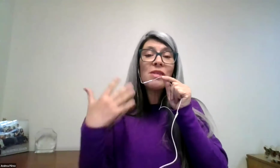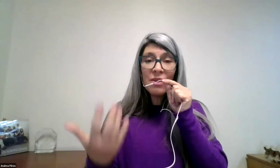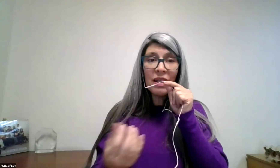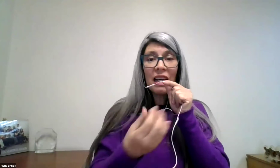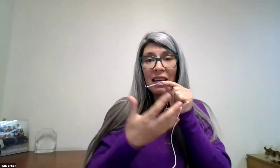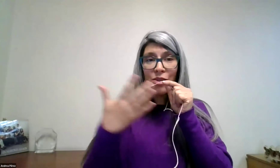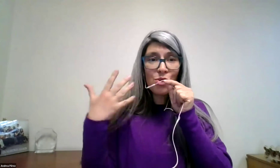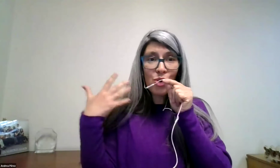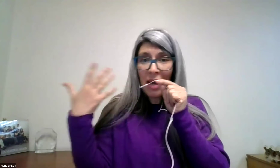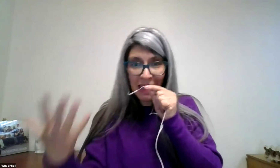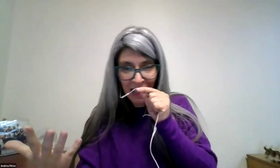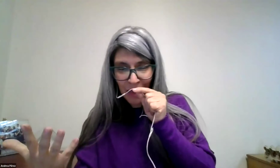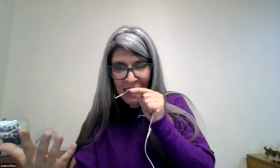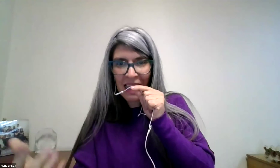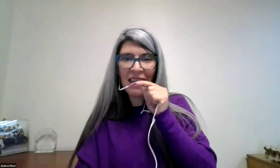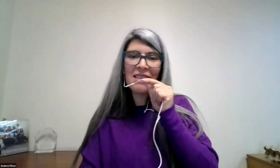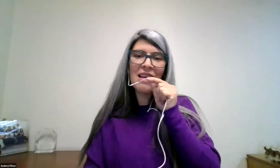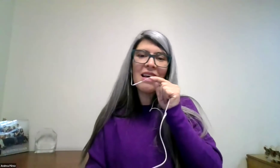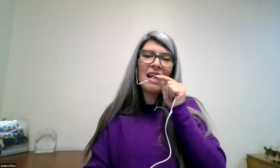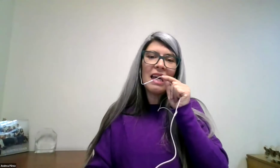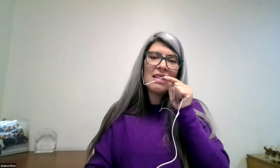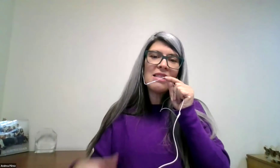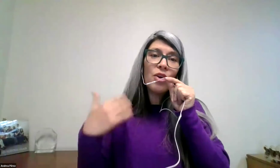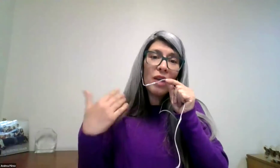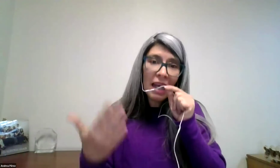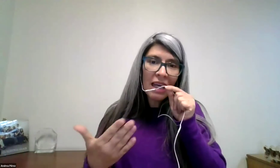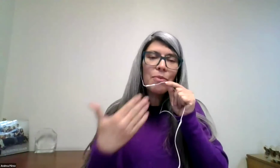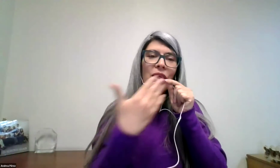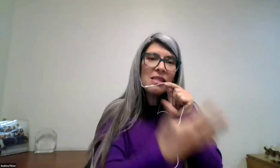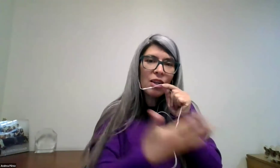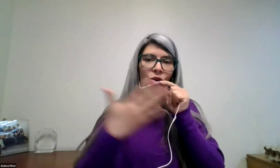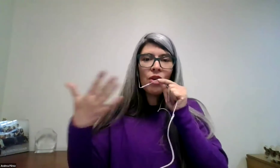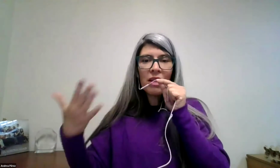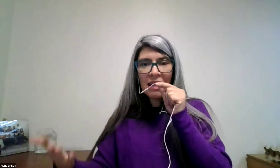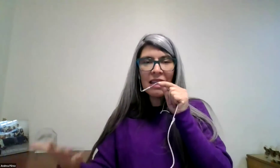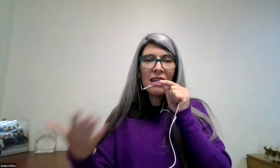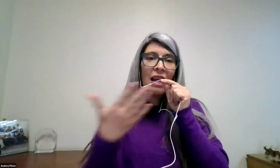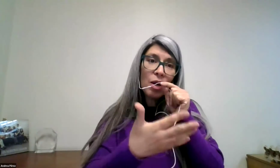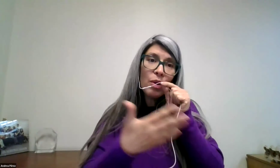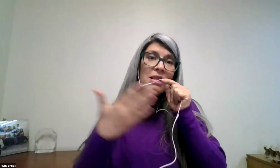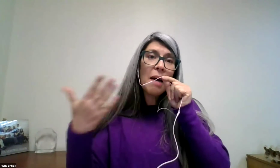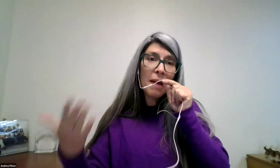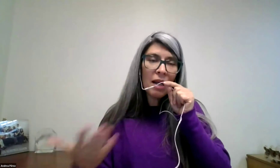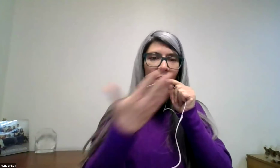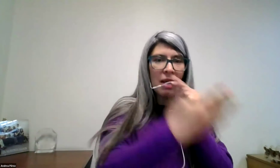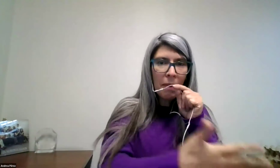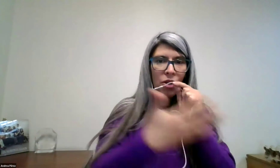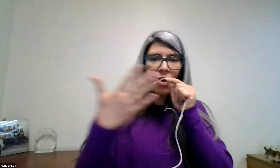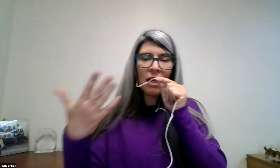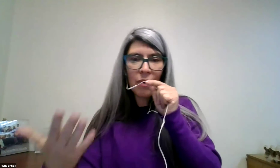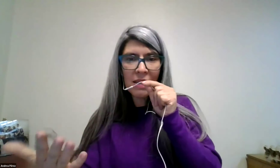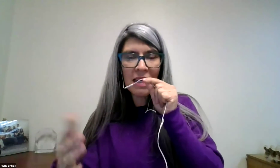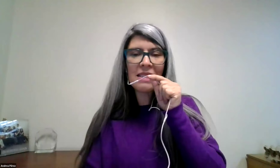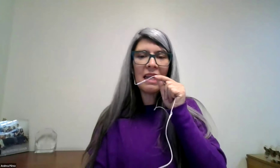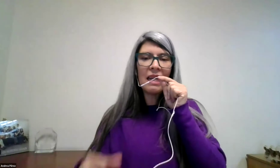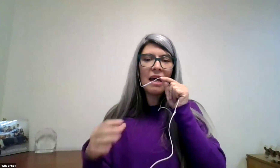no significa que solamente lengua de señas, sino que ir potenciando distintas lenguas, ambas lenguas, español